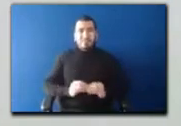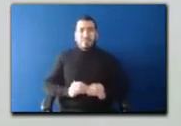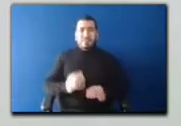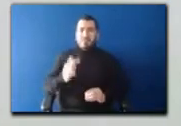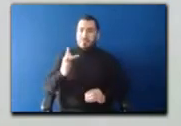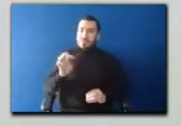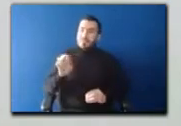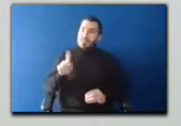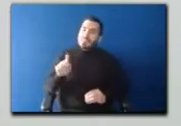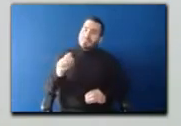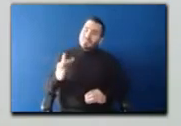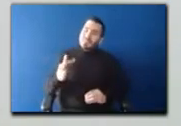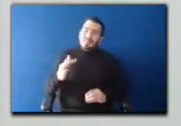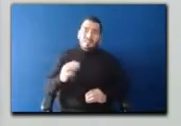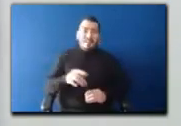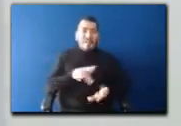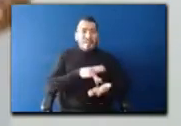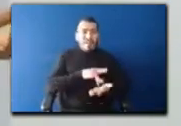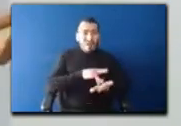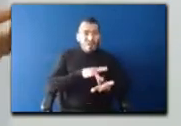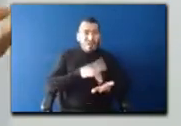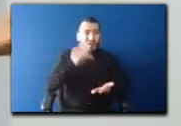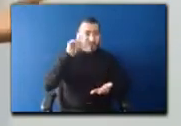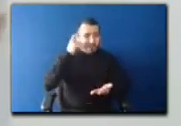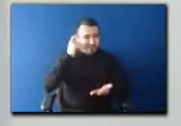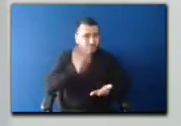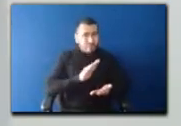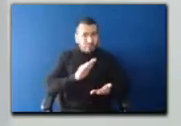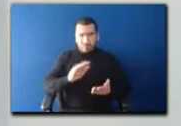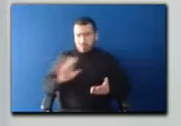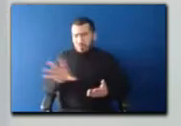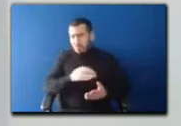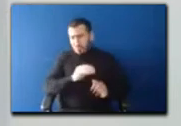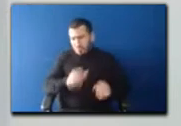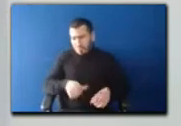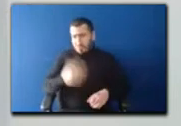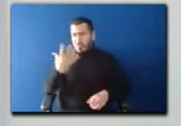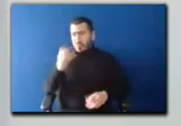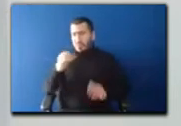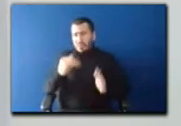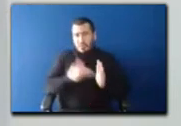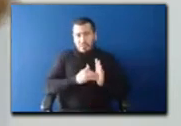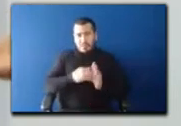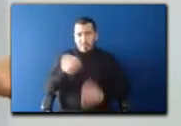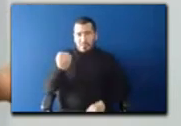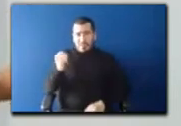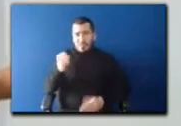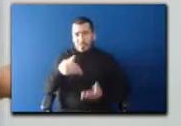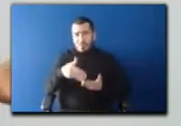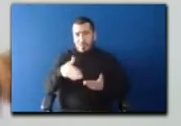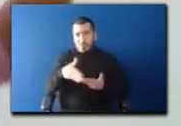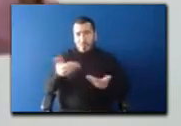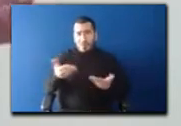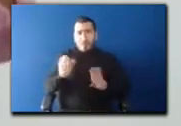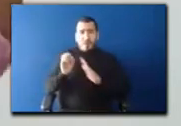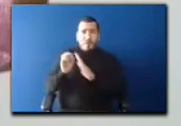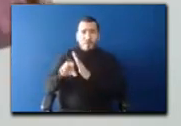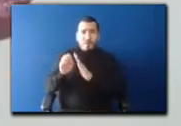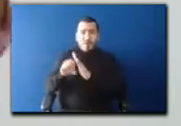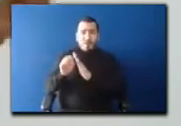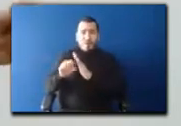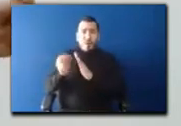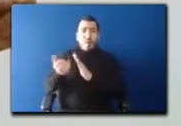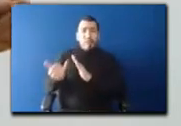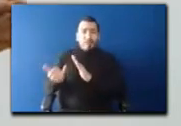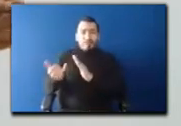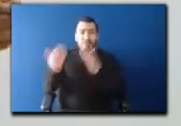los TES, la deuda pública. Pues todos podemos comprar un TES desde 50 mil pesos. ¿Cómo? A través de un fondo de inversión colectiva. Allí está la